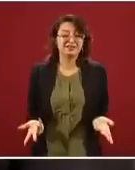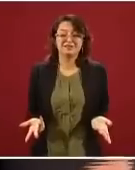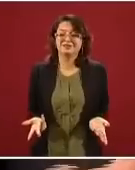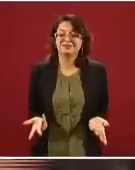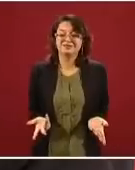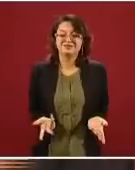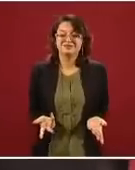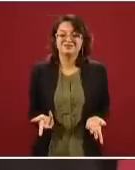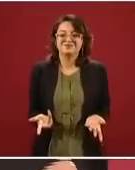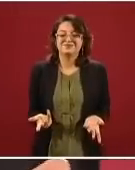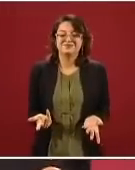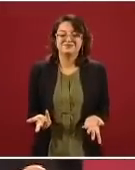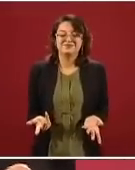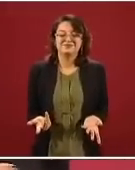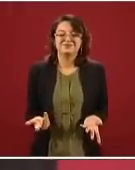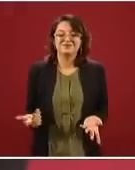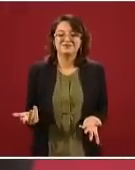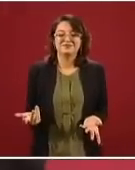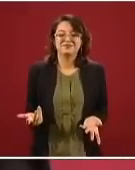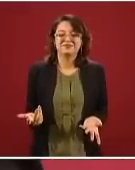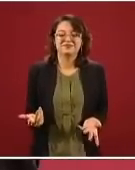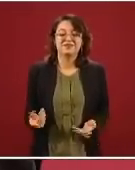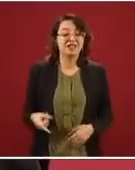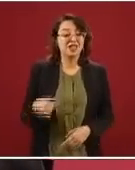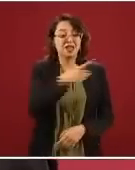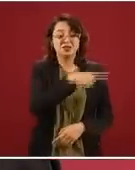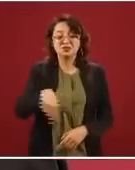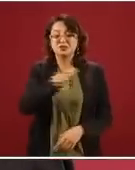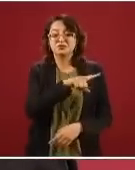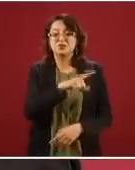no querían ni siquiera reconocer